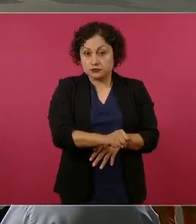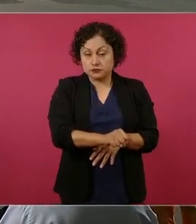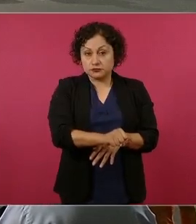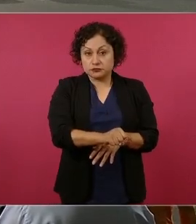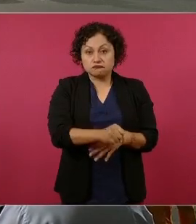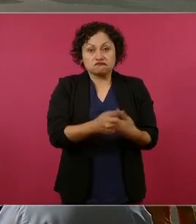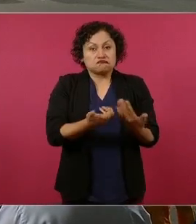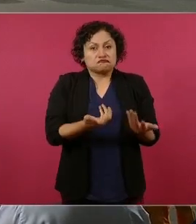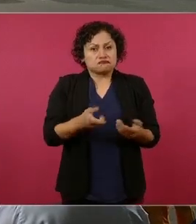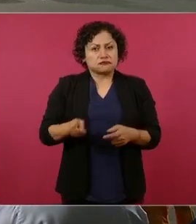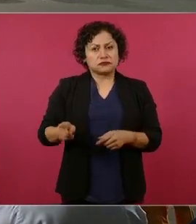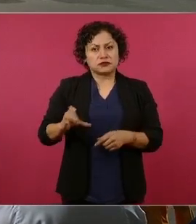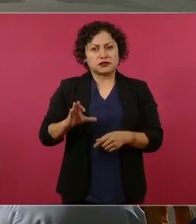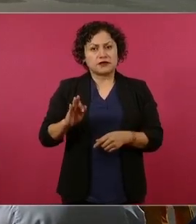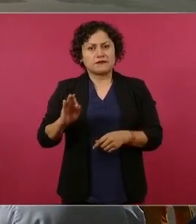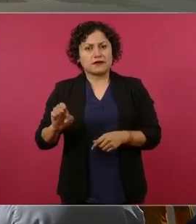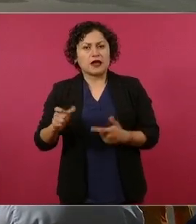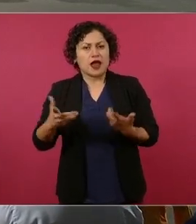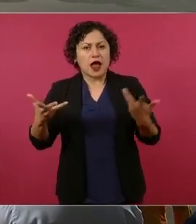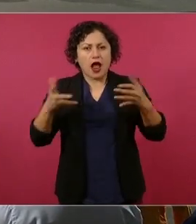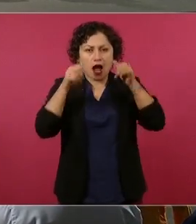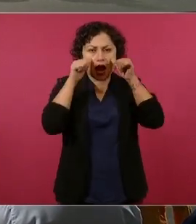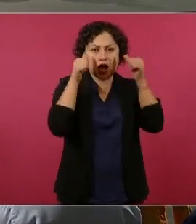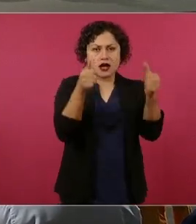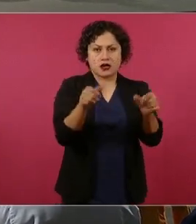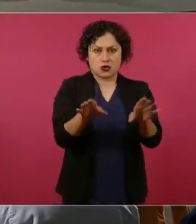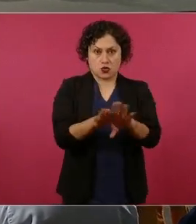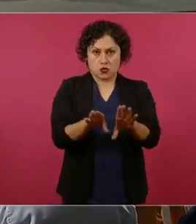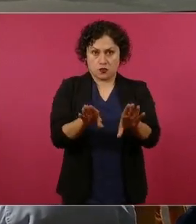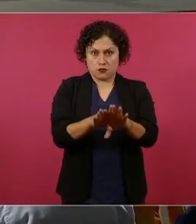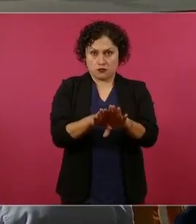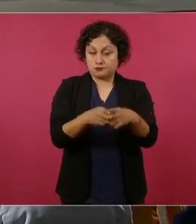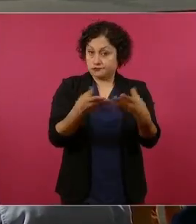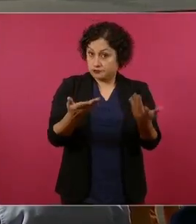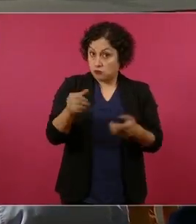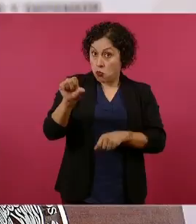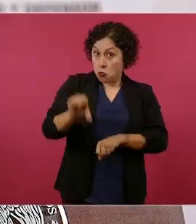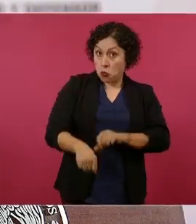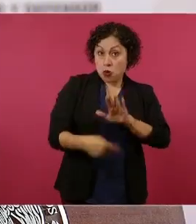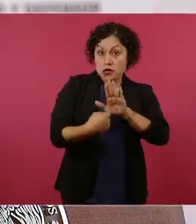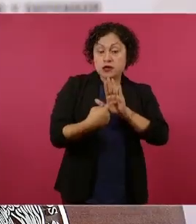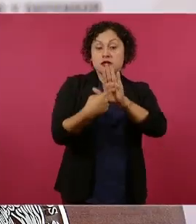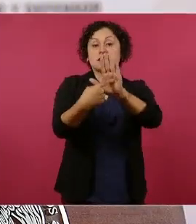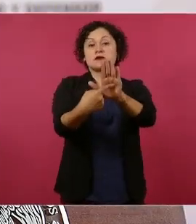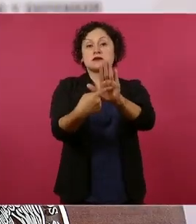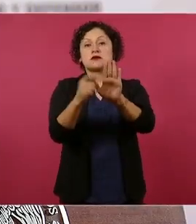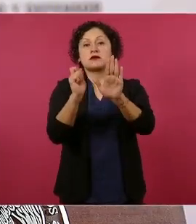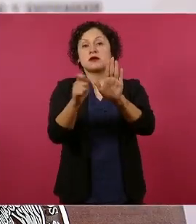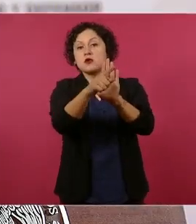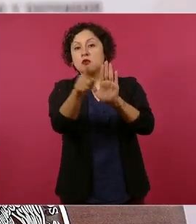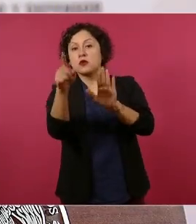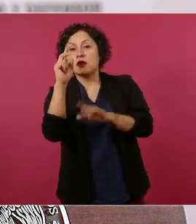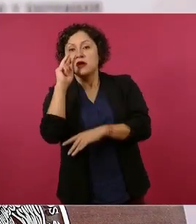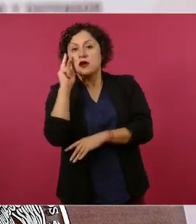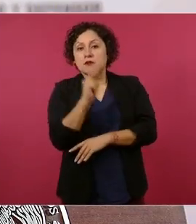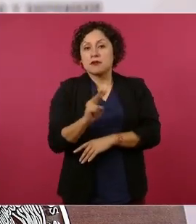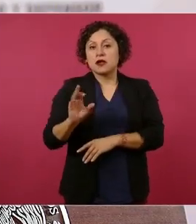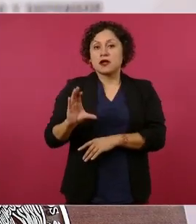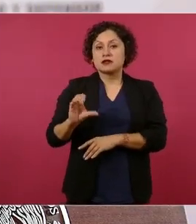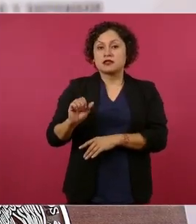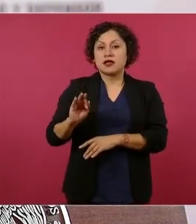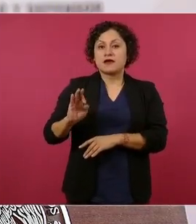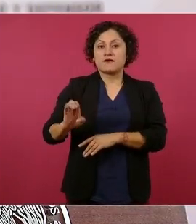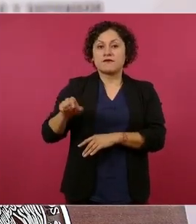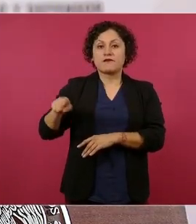días, donde se dejará de manifiesto que la CFE ha puesto a disposición del país todos sus